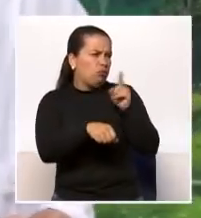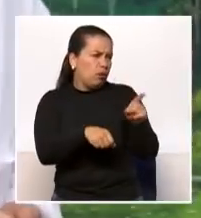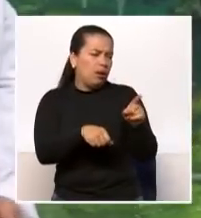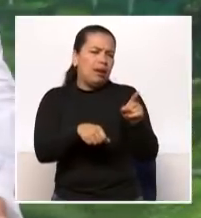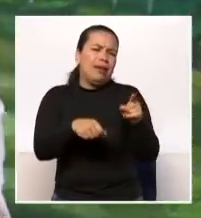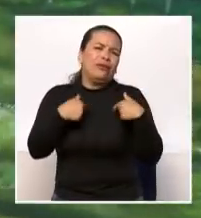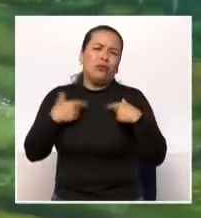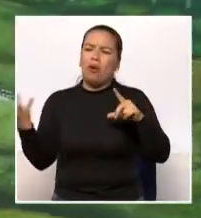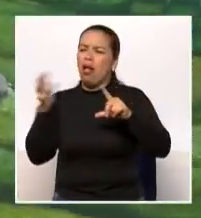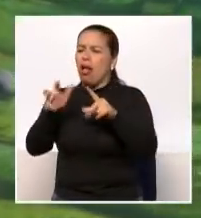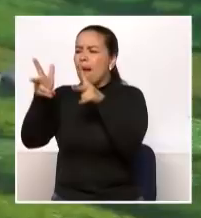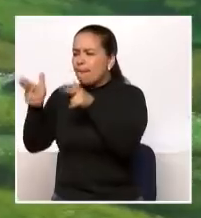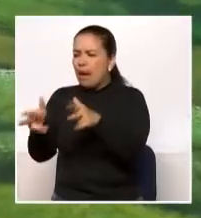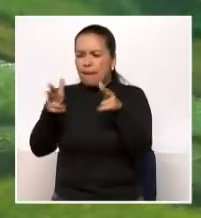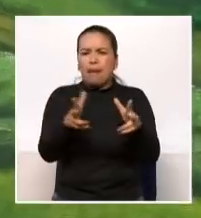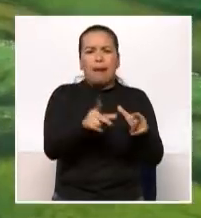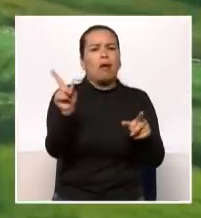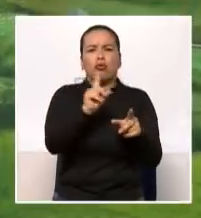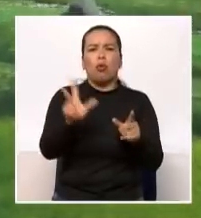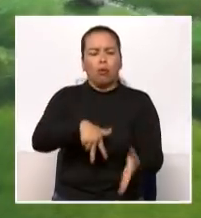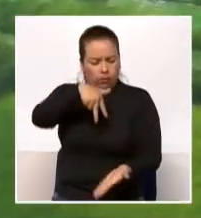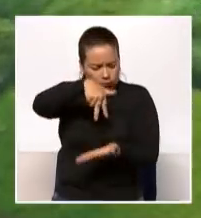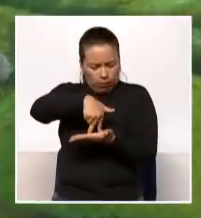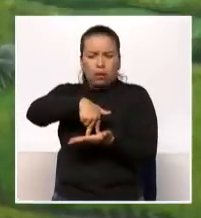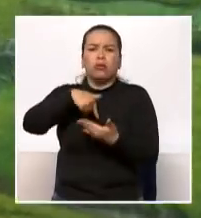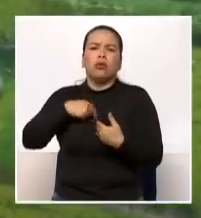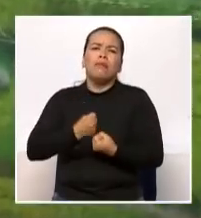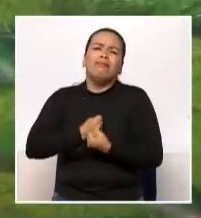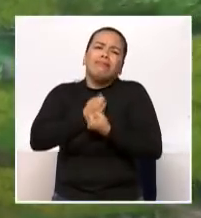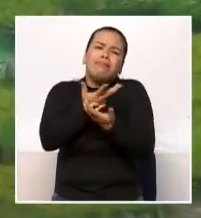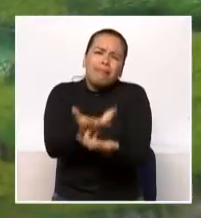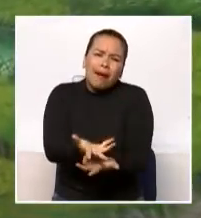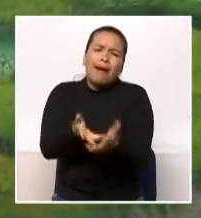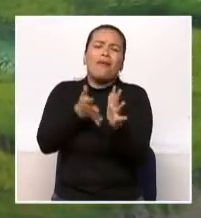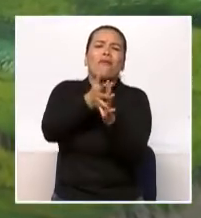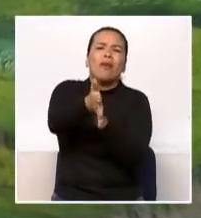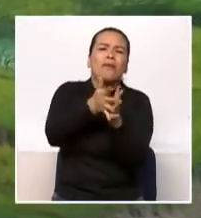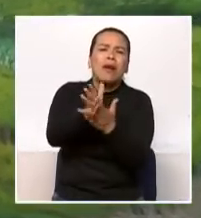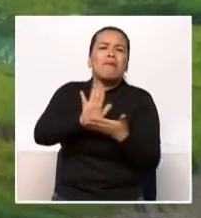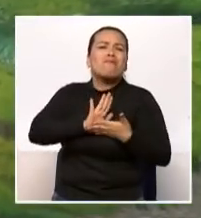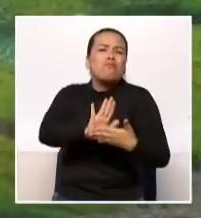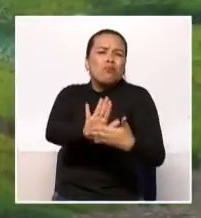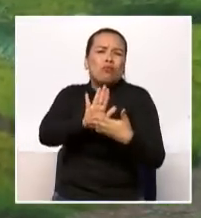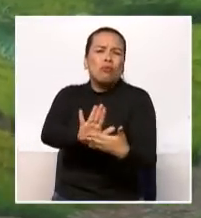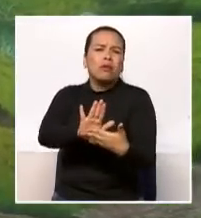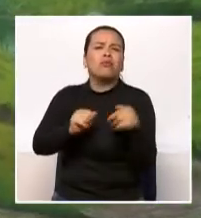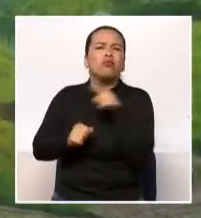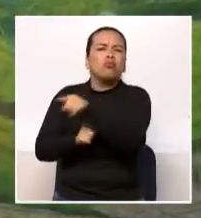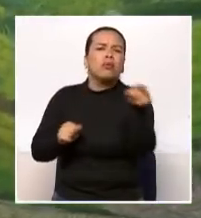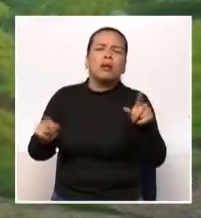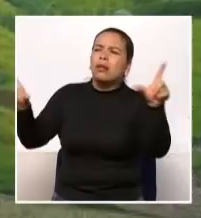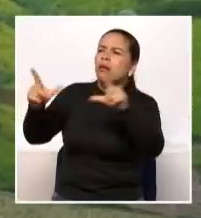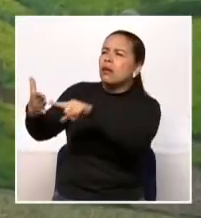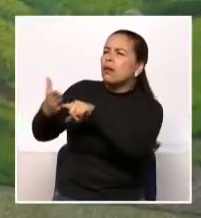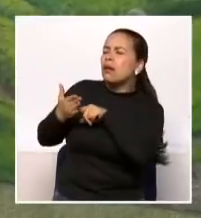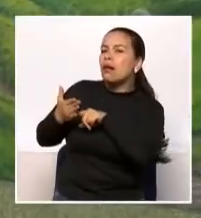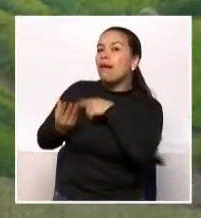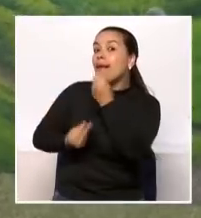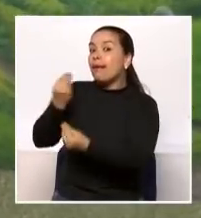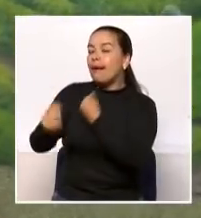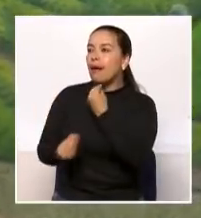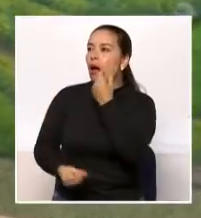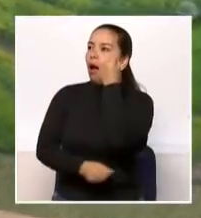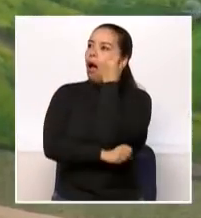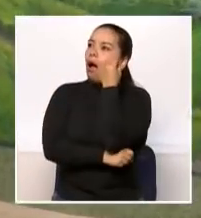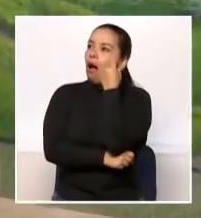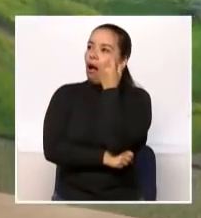estos programas no los edito, yo lo hago desde el corazón, yo quiero que la gente básicamente lo que haga es, pues, entender un